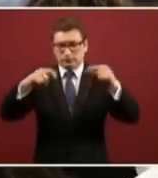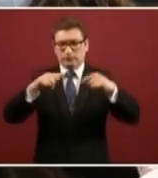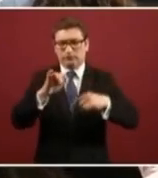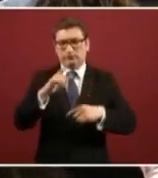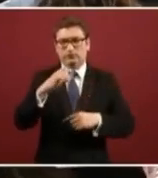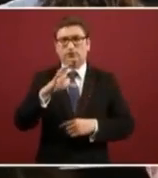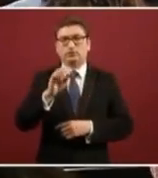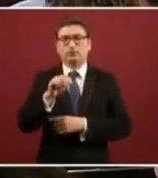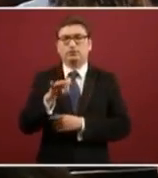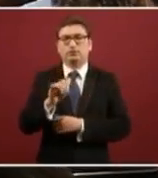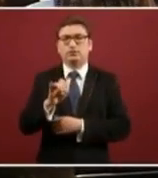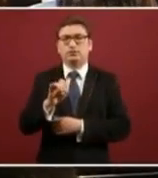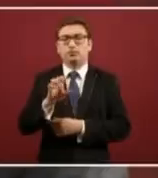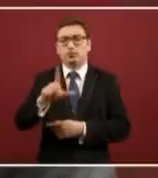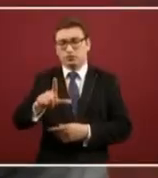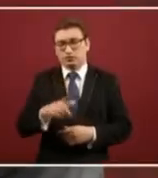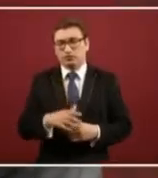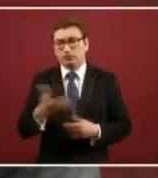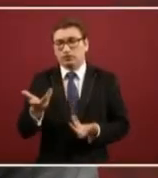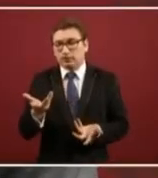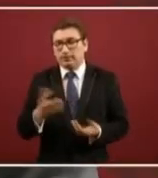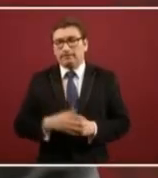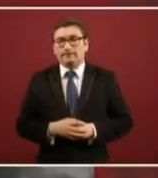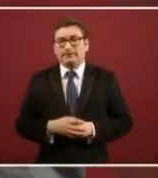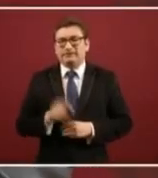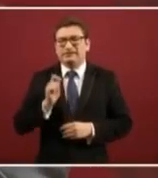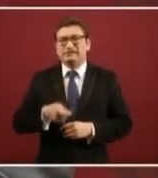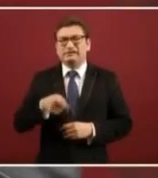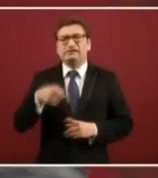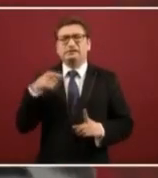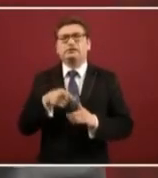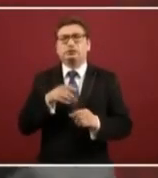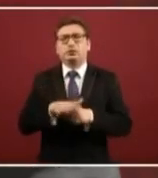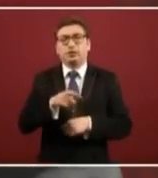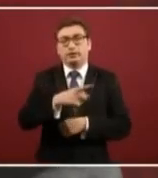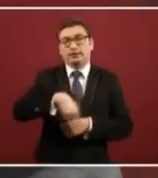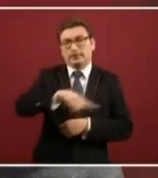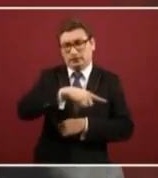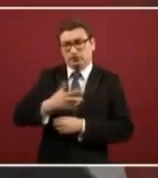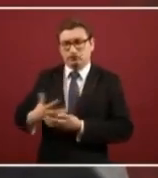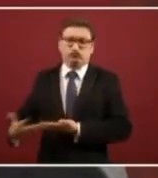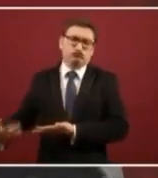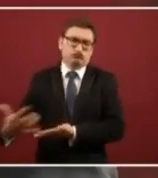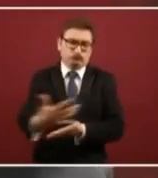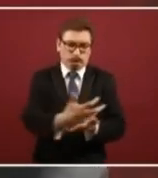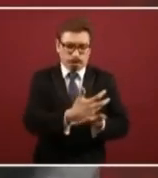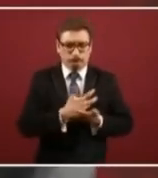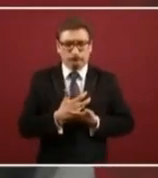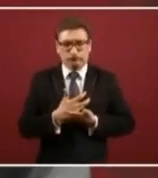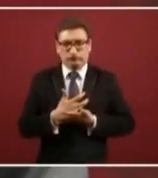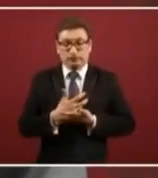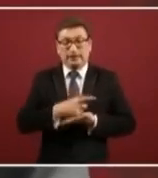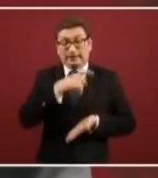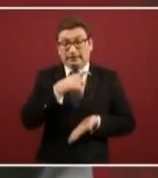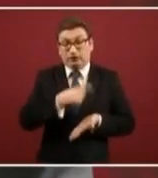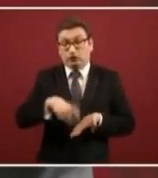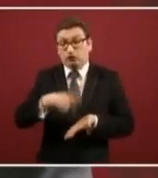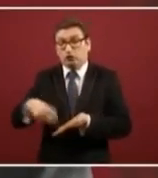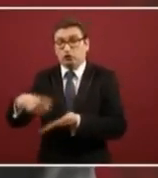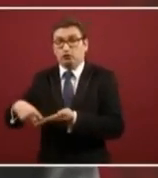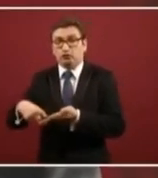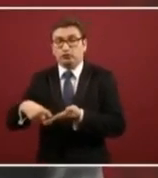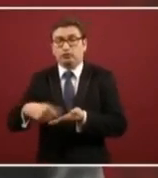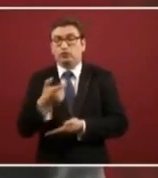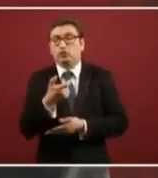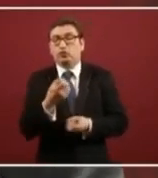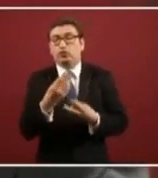Canimolt, y allí lo que se plantea es, ellos acopian y compran a precio de